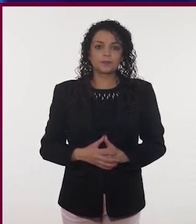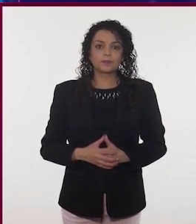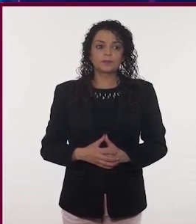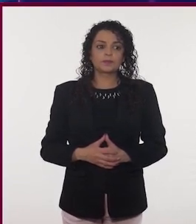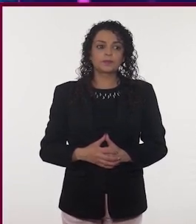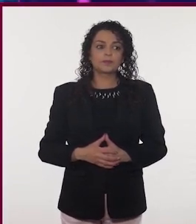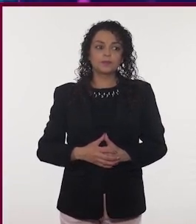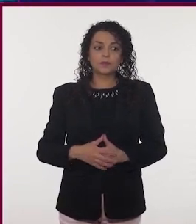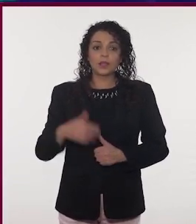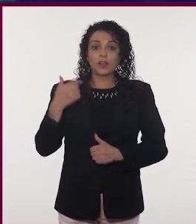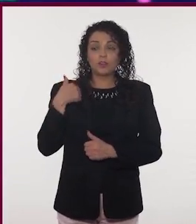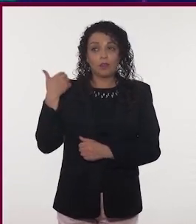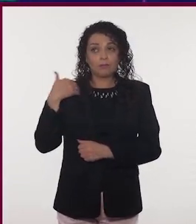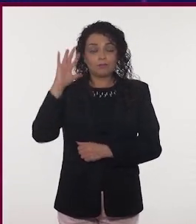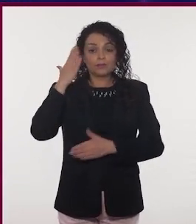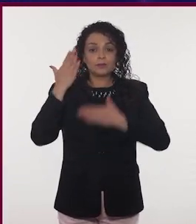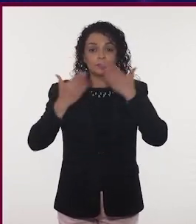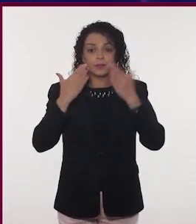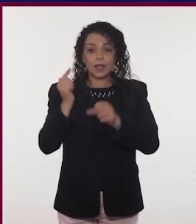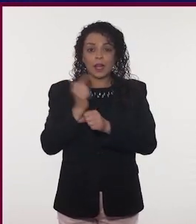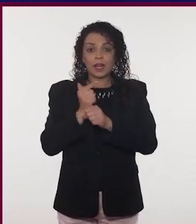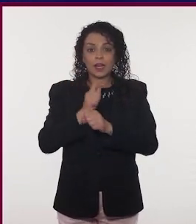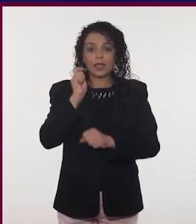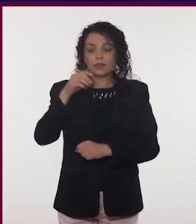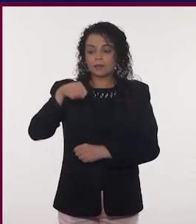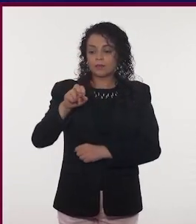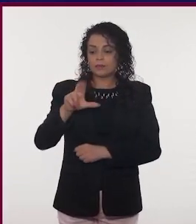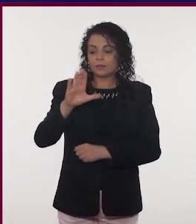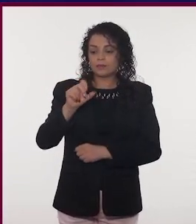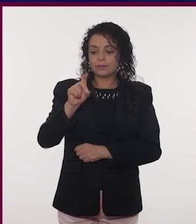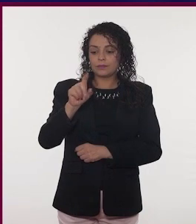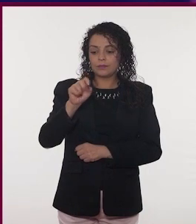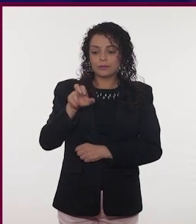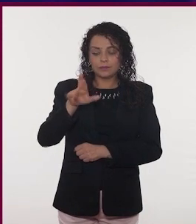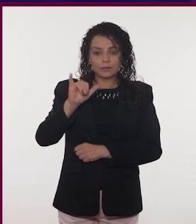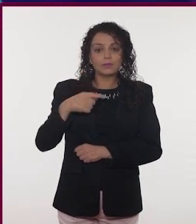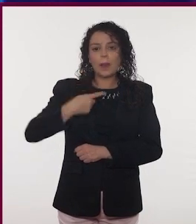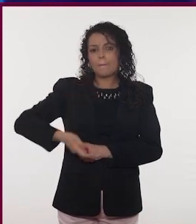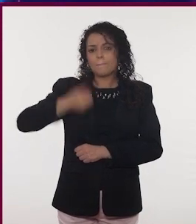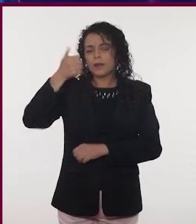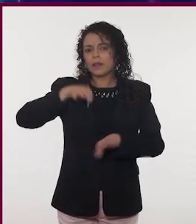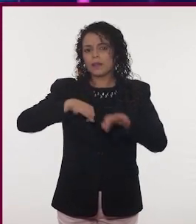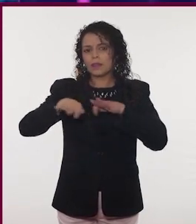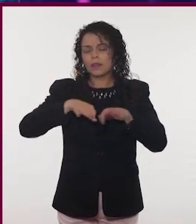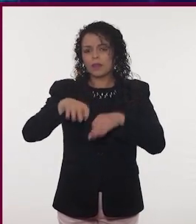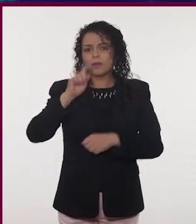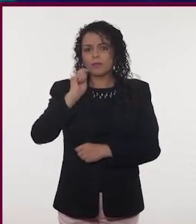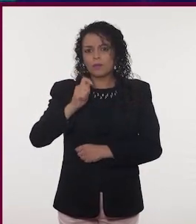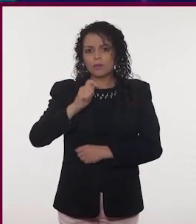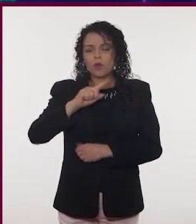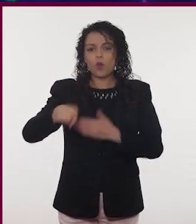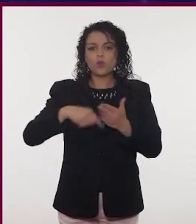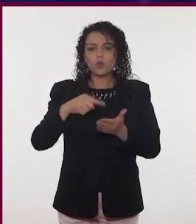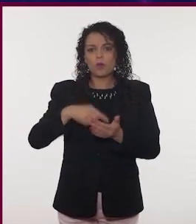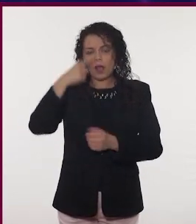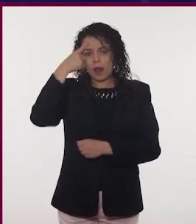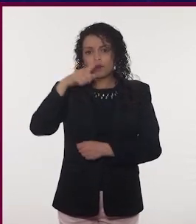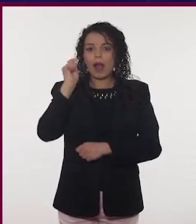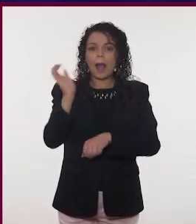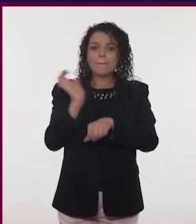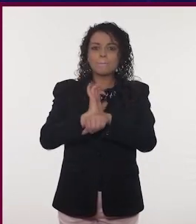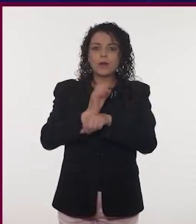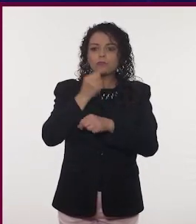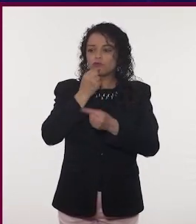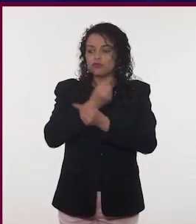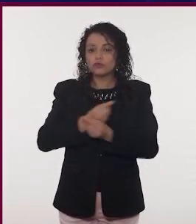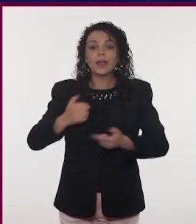Yo estudié licenciatura en mercadotecnia y mi primer trabajo fue en un estudio de animación de películas animadas en